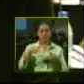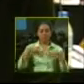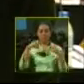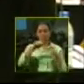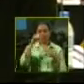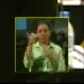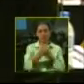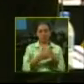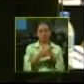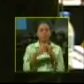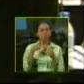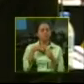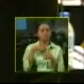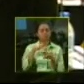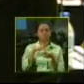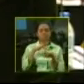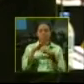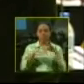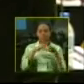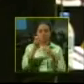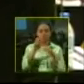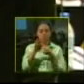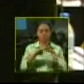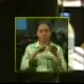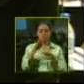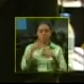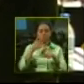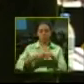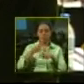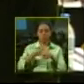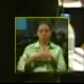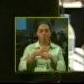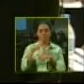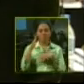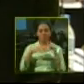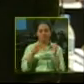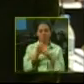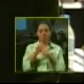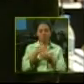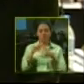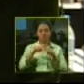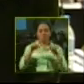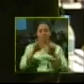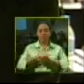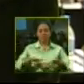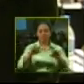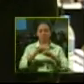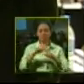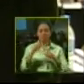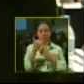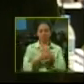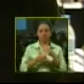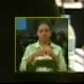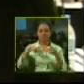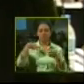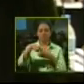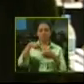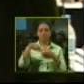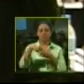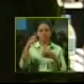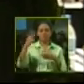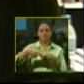que pasar un proceso bastante duro y difícil que se gestó justamente en diferentes países más allá de las fronteras del